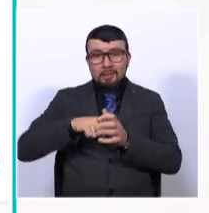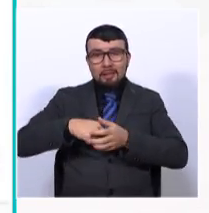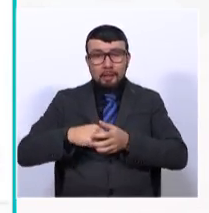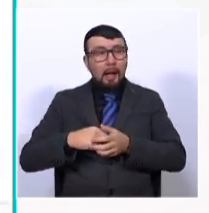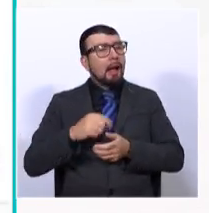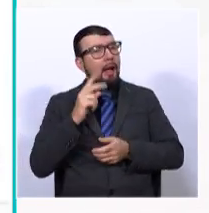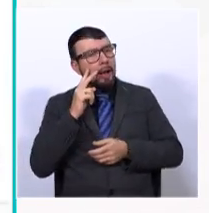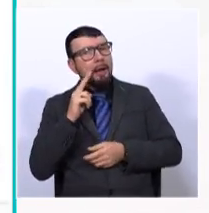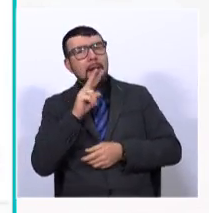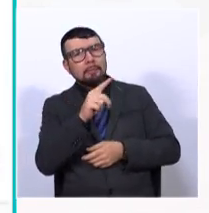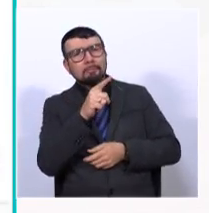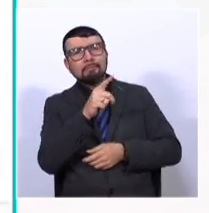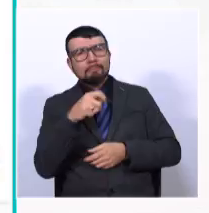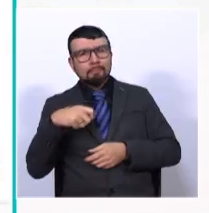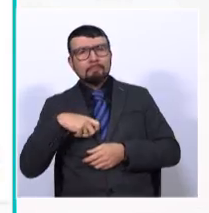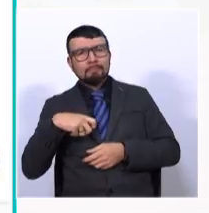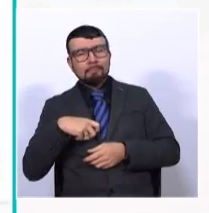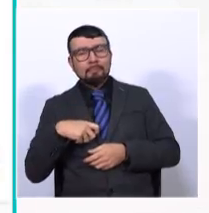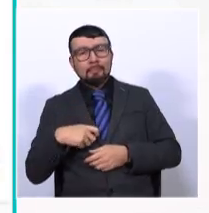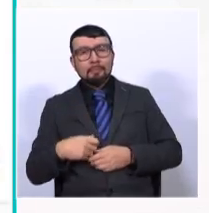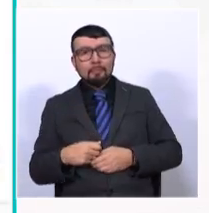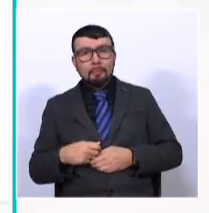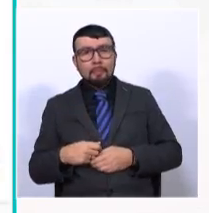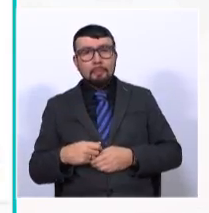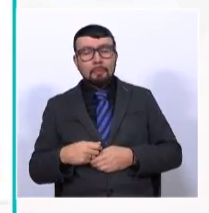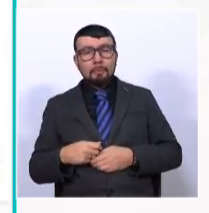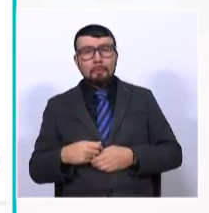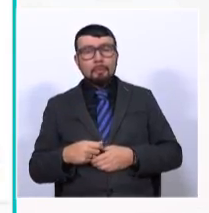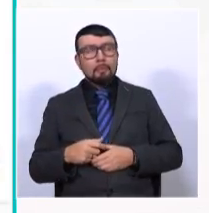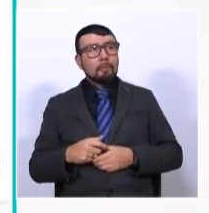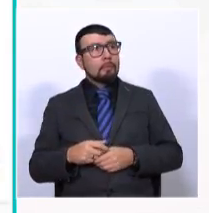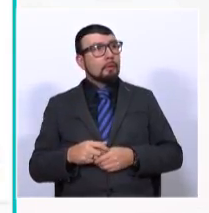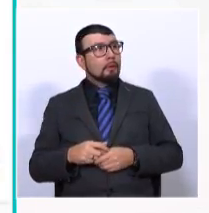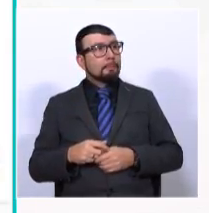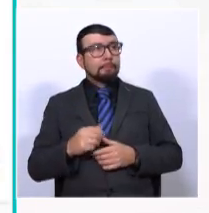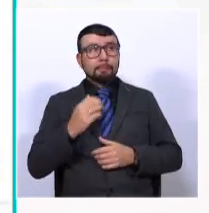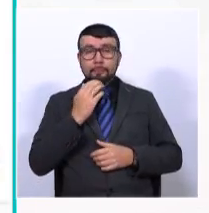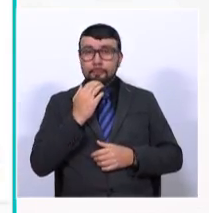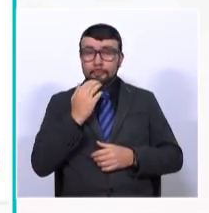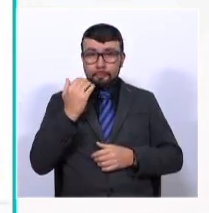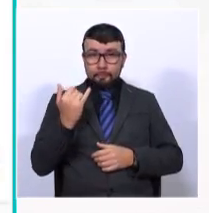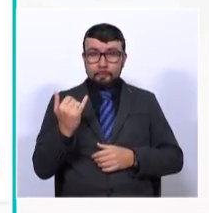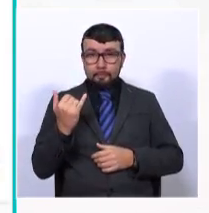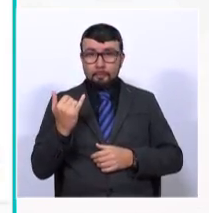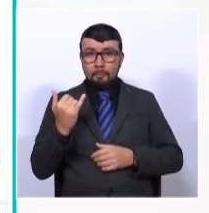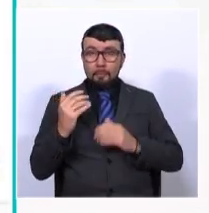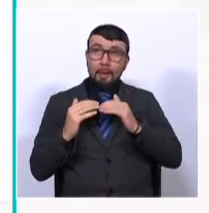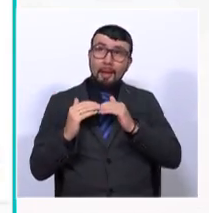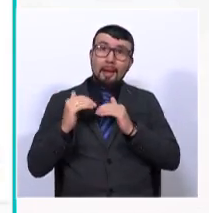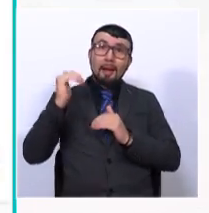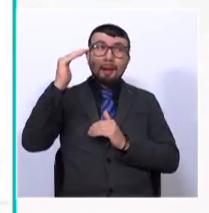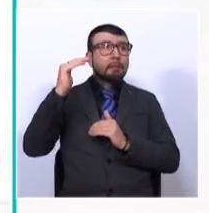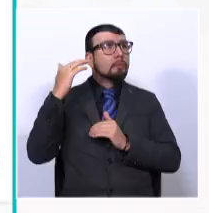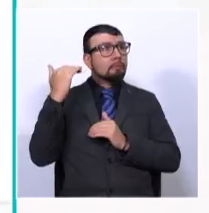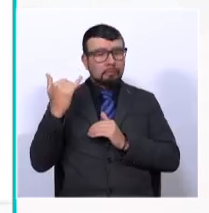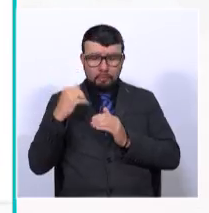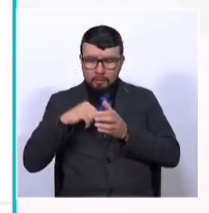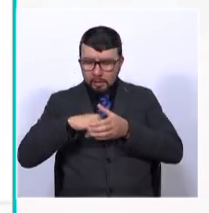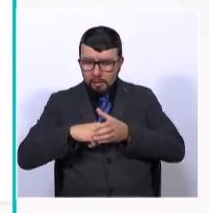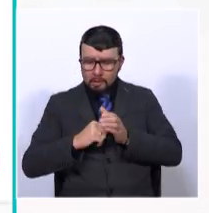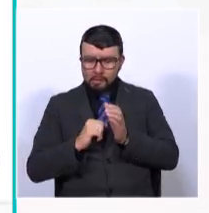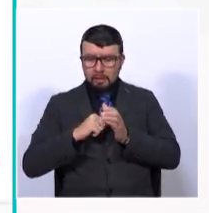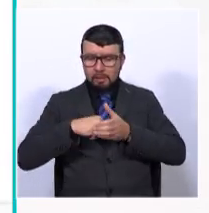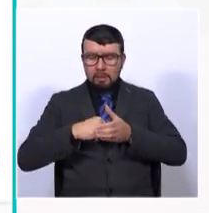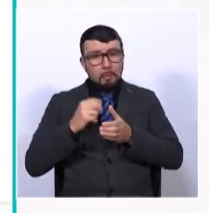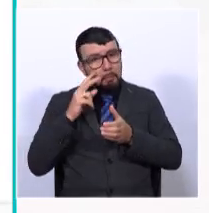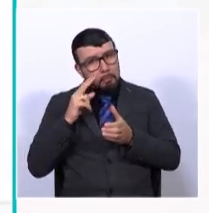doctor Germán Ruiz, lo ven ustedes acá en la pantalla, en la imagen derecha superior. Y entonces ustedes ven